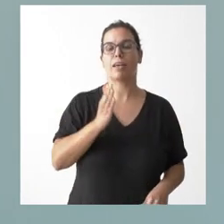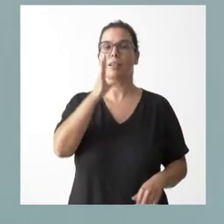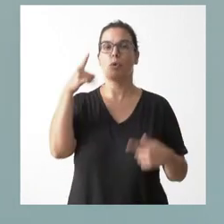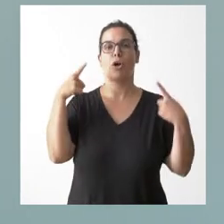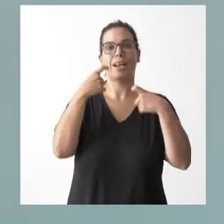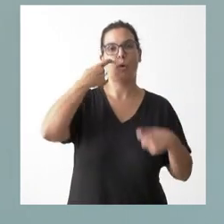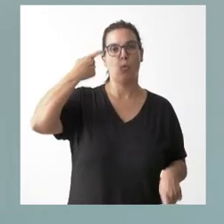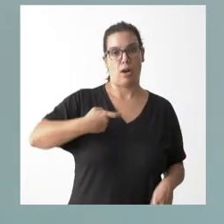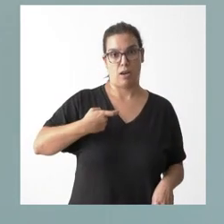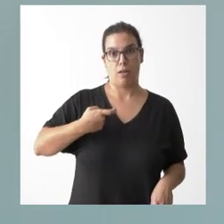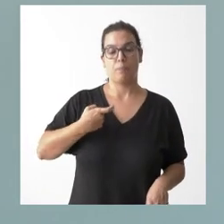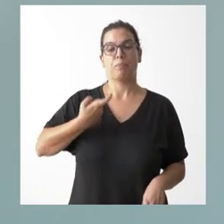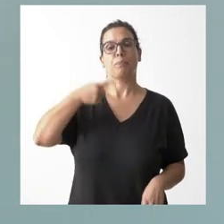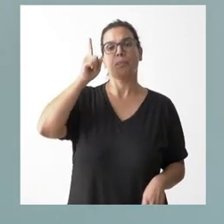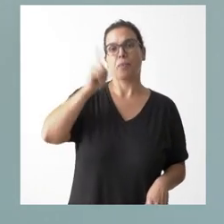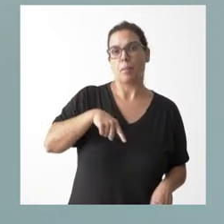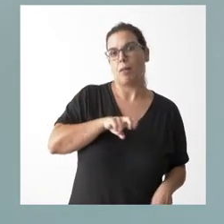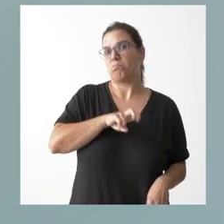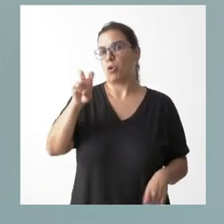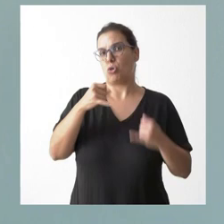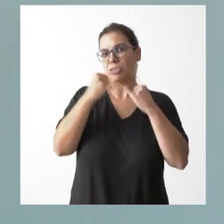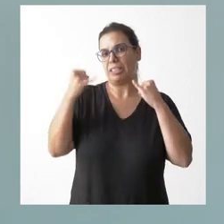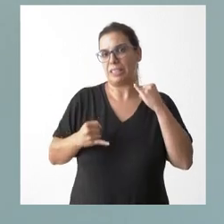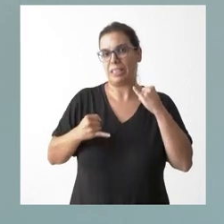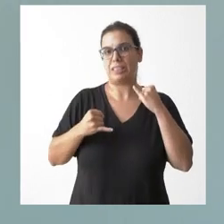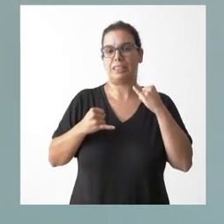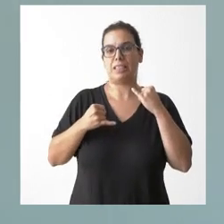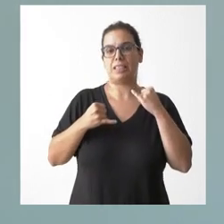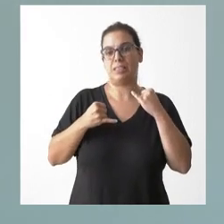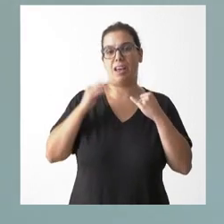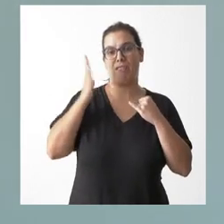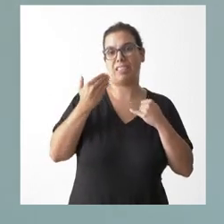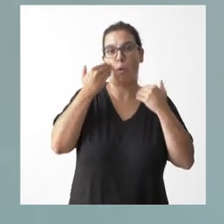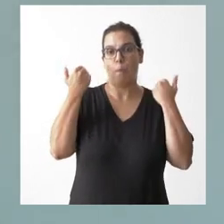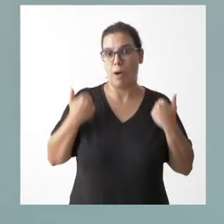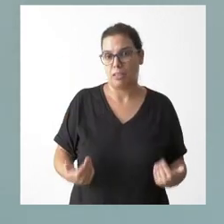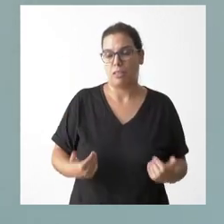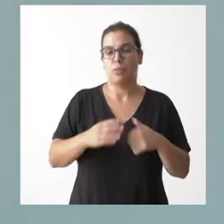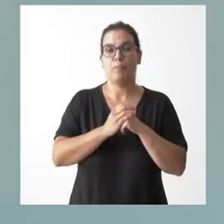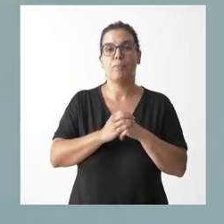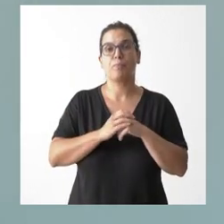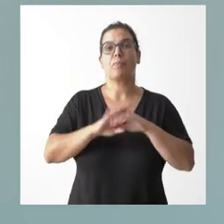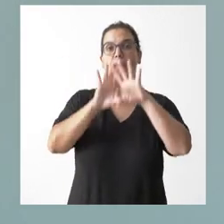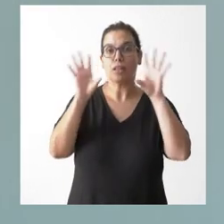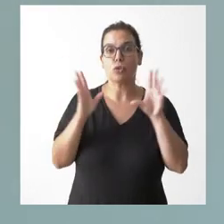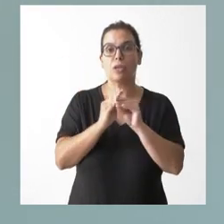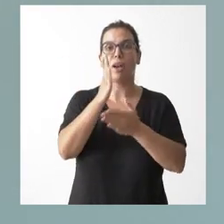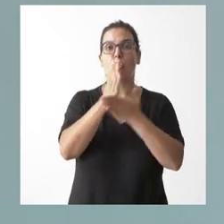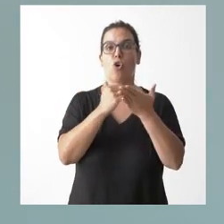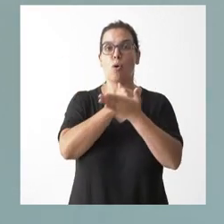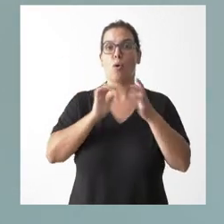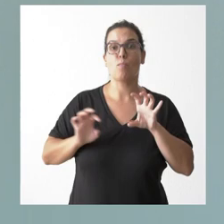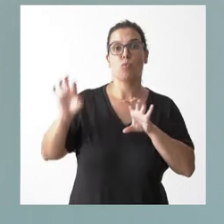Ucrania, así como otras crisis de carácter humanitario. Somos un total de 11 comunidades